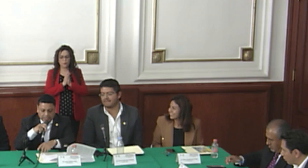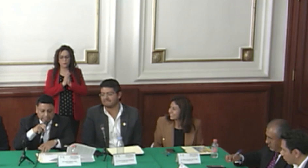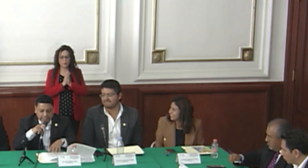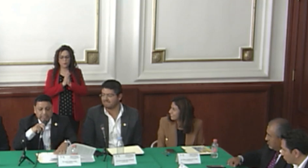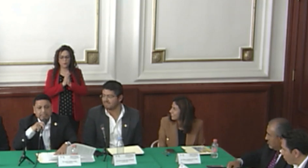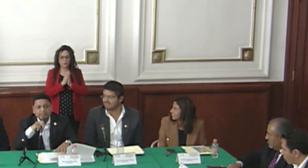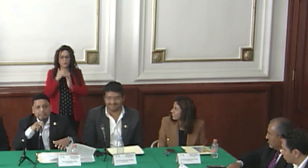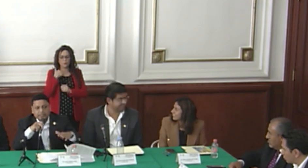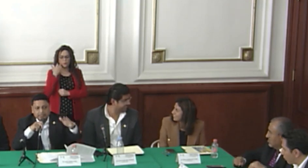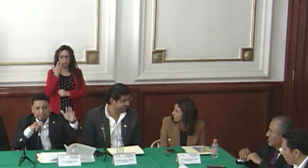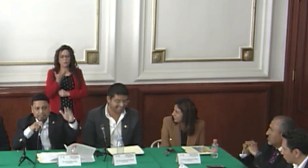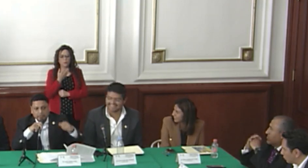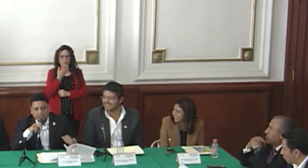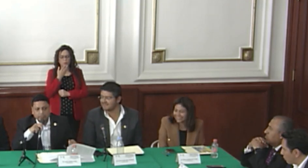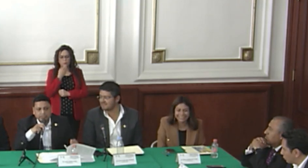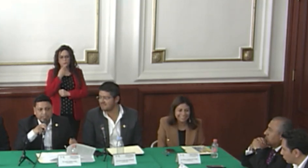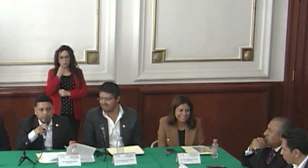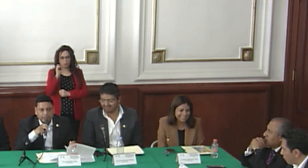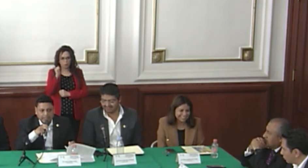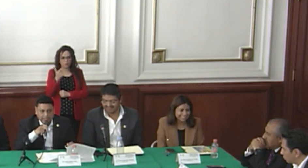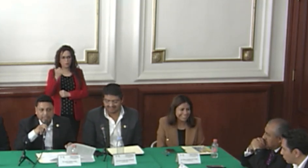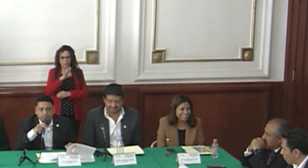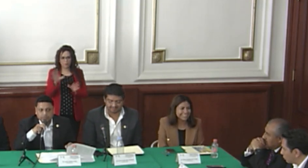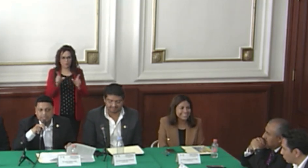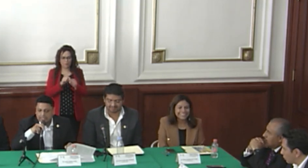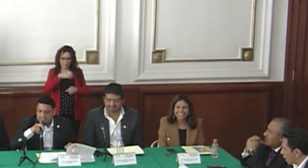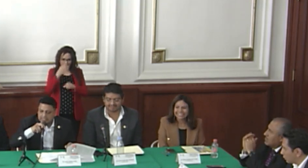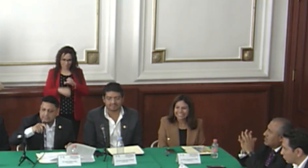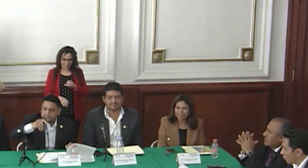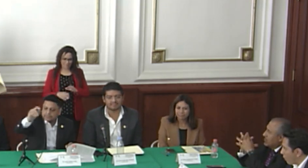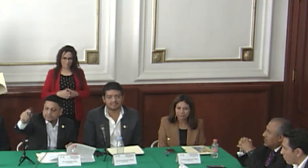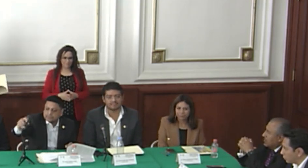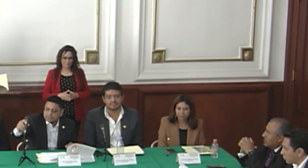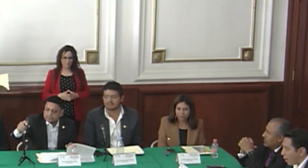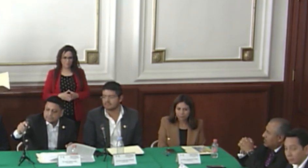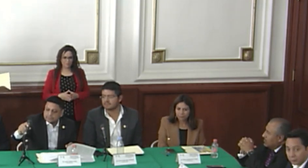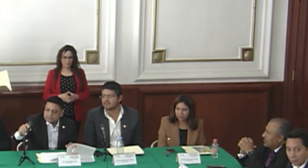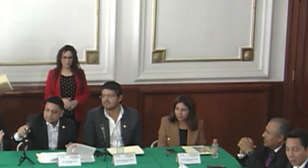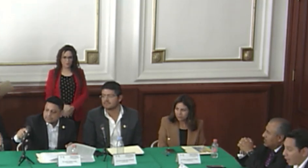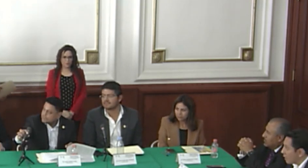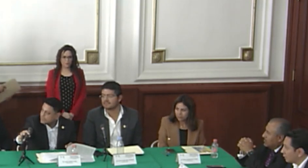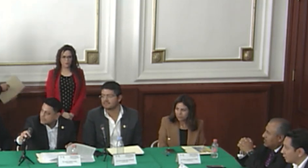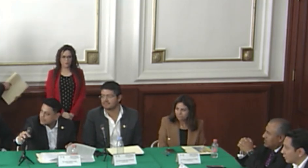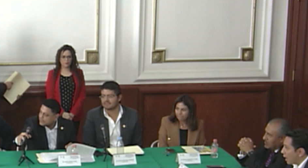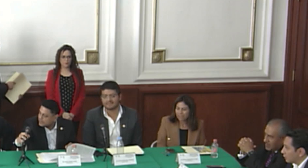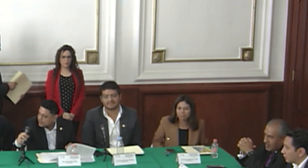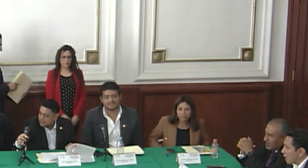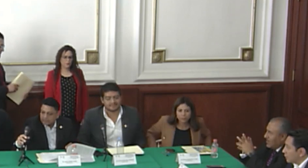algún detalle y con esto cierro el canal. Muchas gracias.